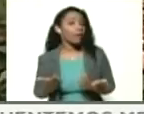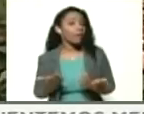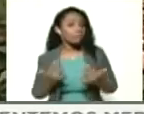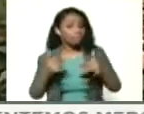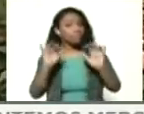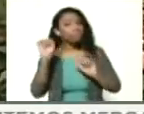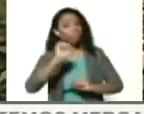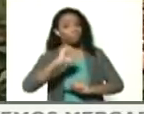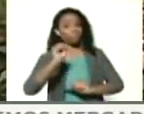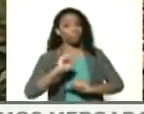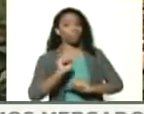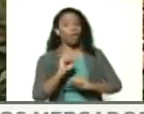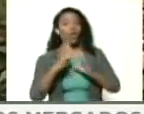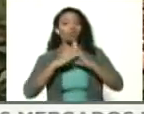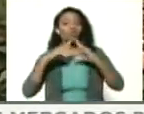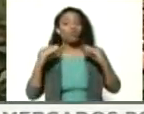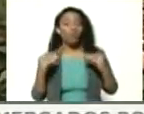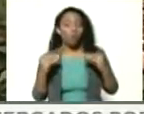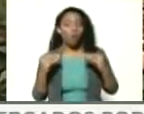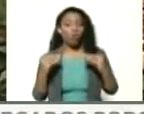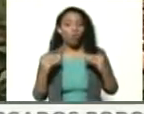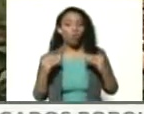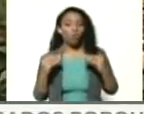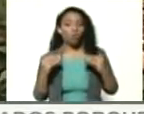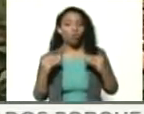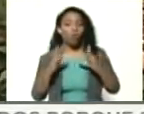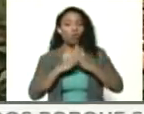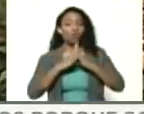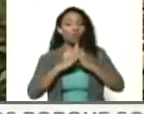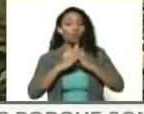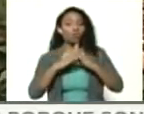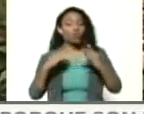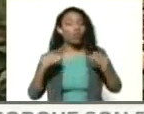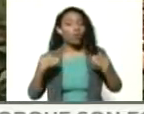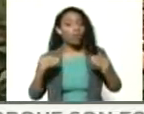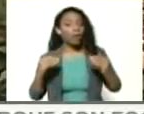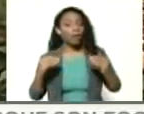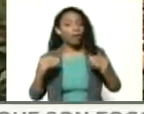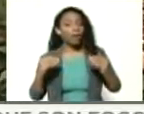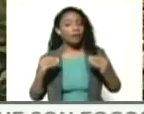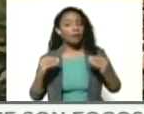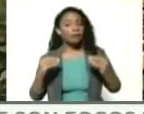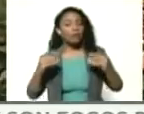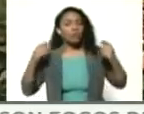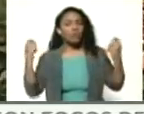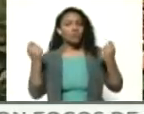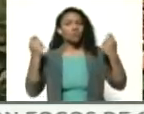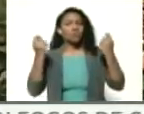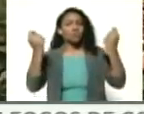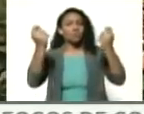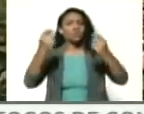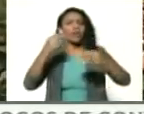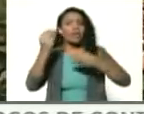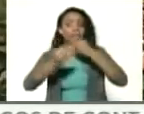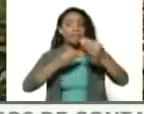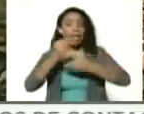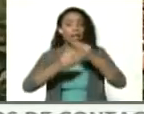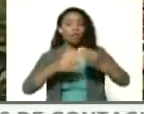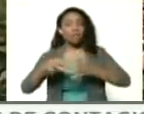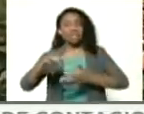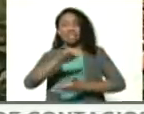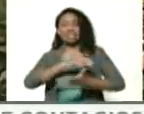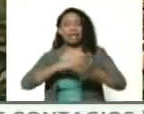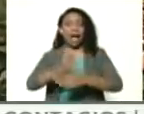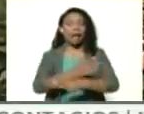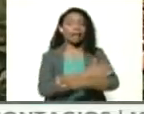ciertamente producto de todo, toda la la campaña mediática que se desató precisamente